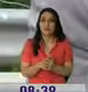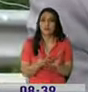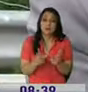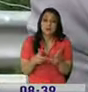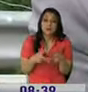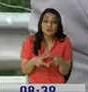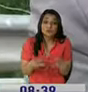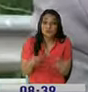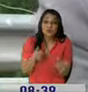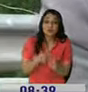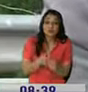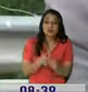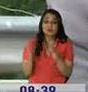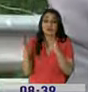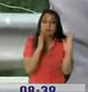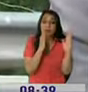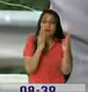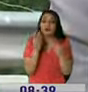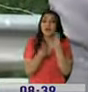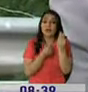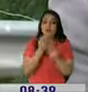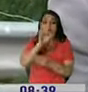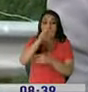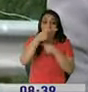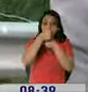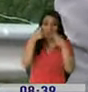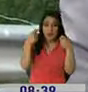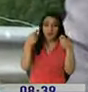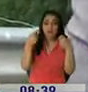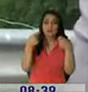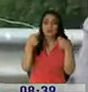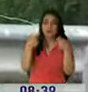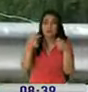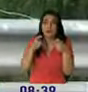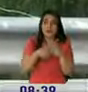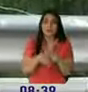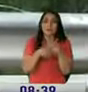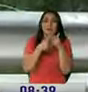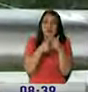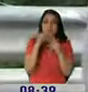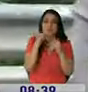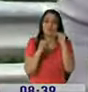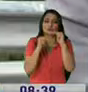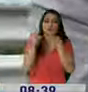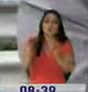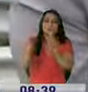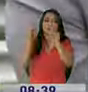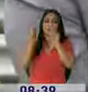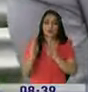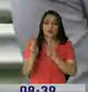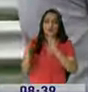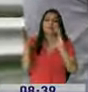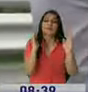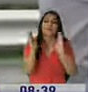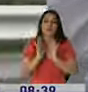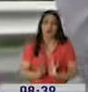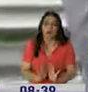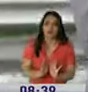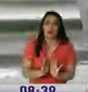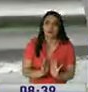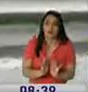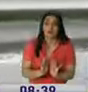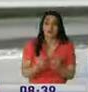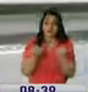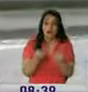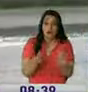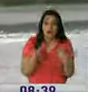solución al corto plazo, se procedió el día 3 de marzo al inicio de obras para instalar un puente Bailey. Ahora,